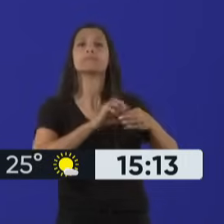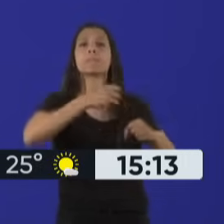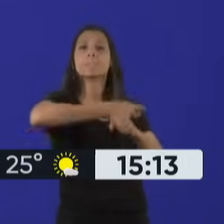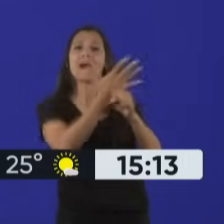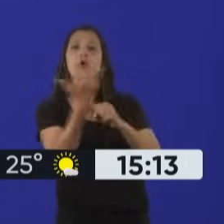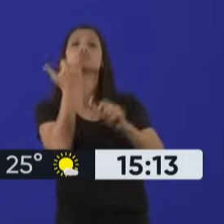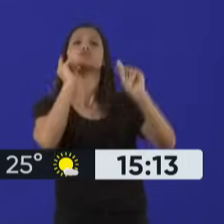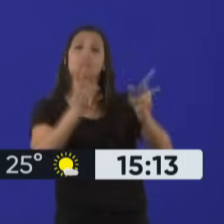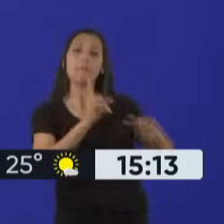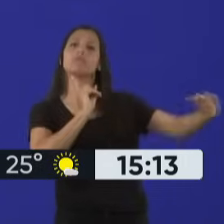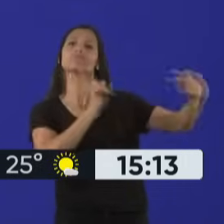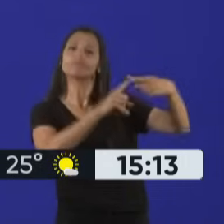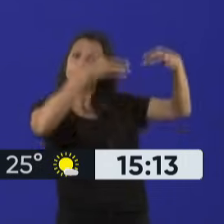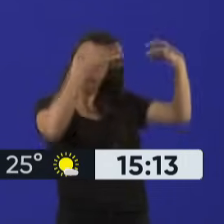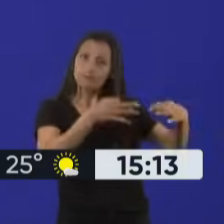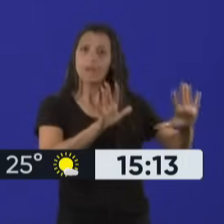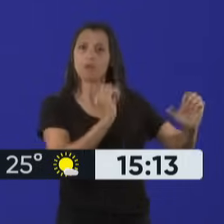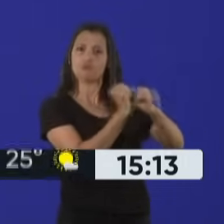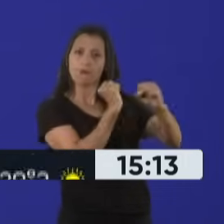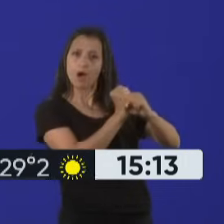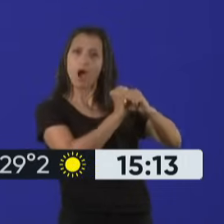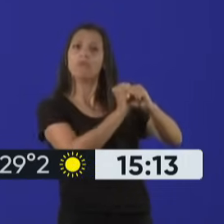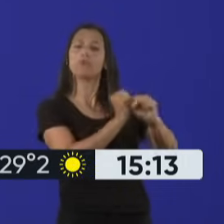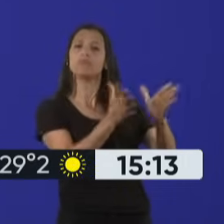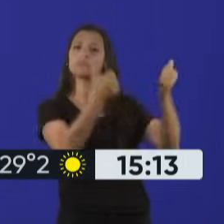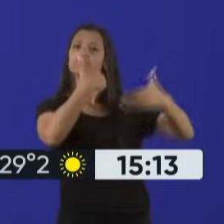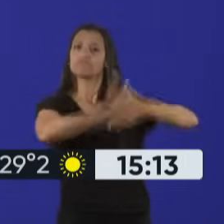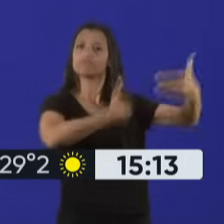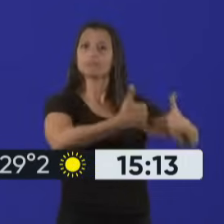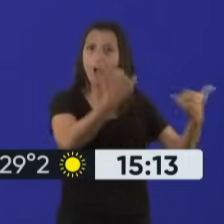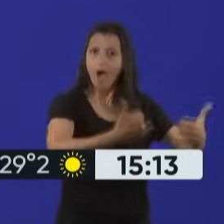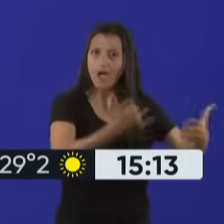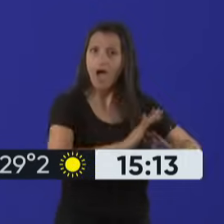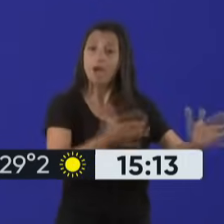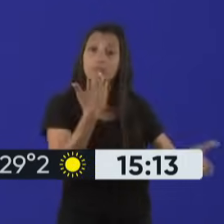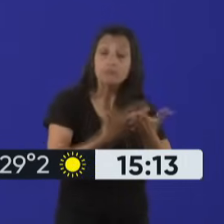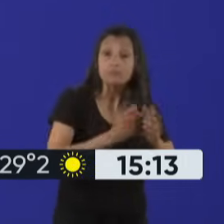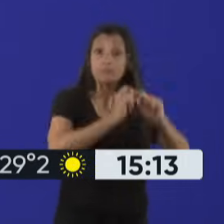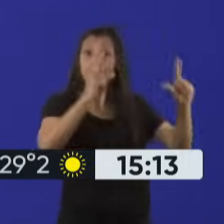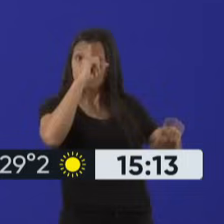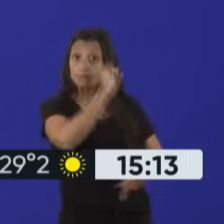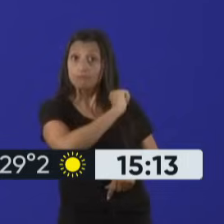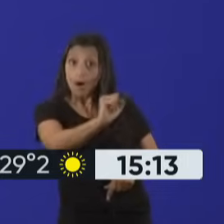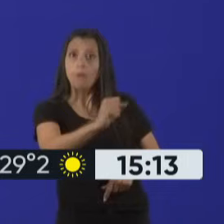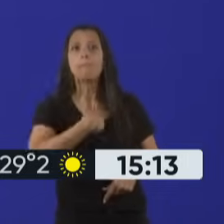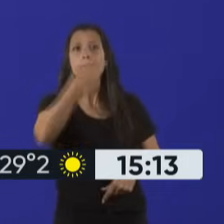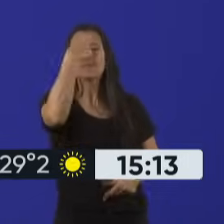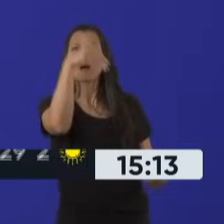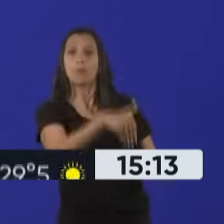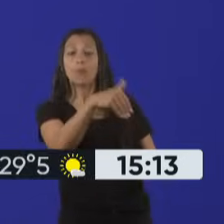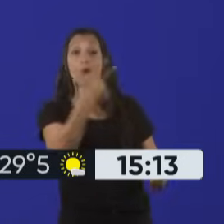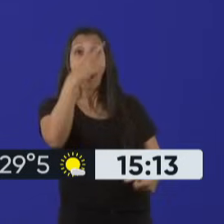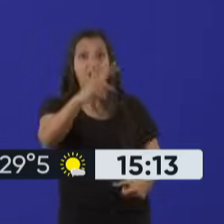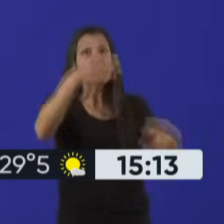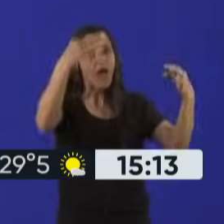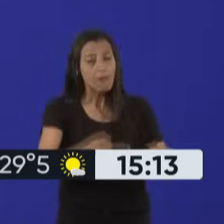estamos trabajando muy rápidamente y avanzando mucho más de lo que se había avanzado hasta ahora en el acuerdo con la